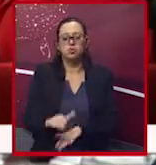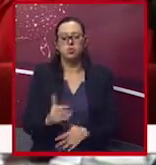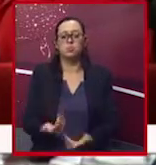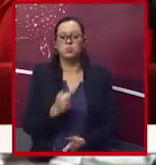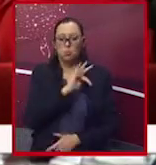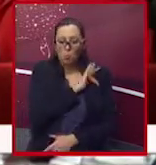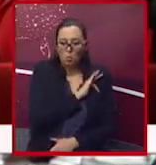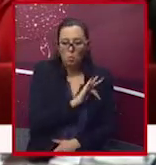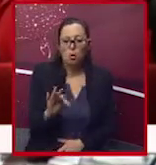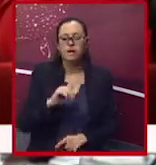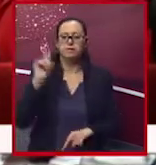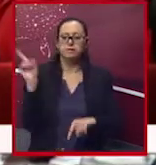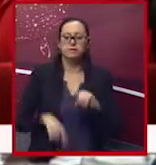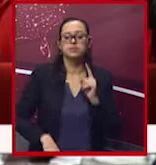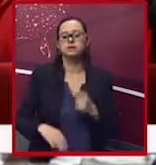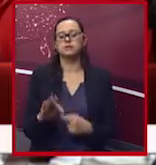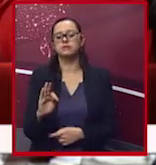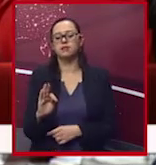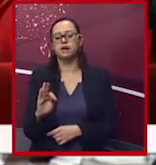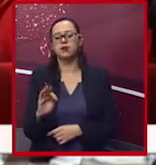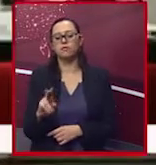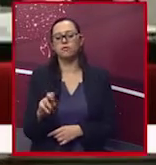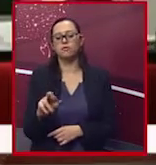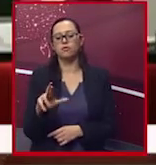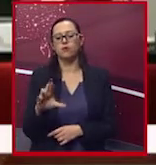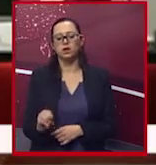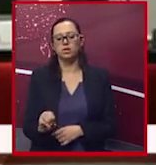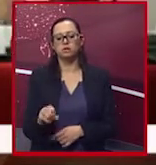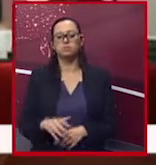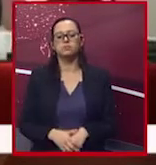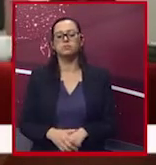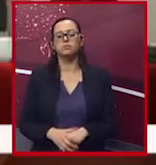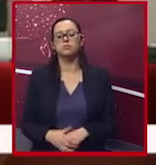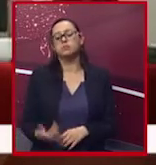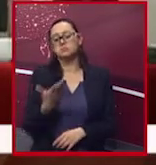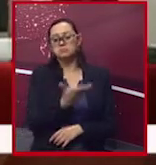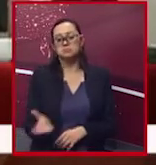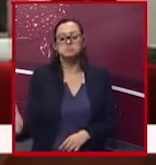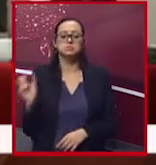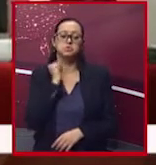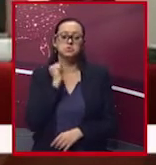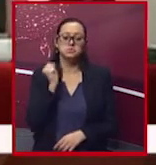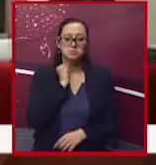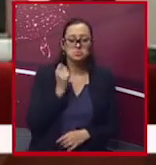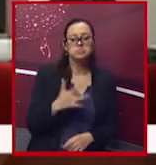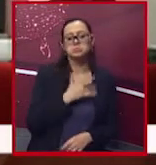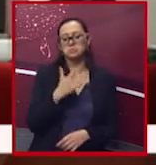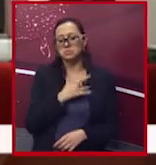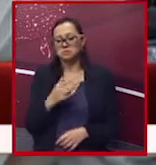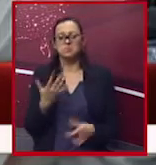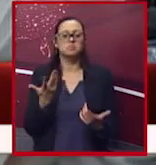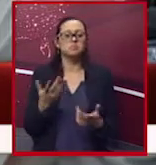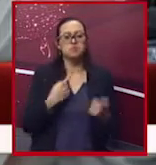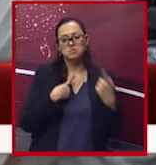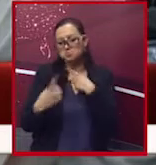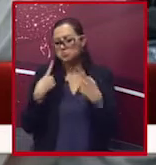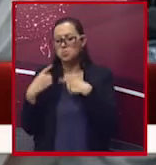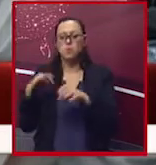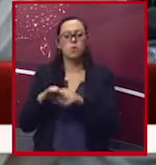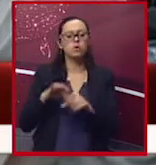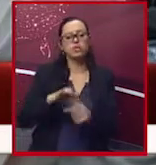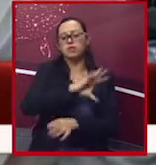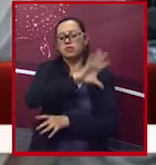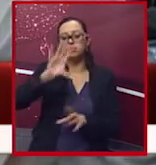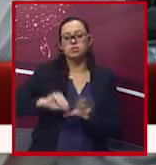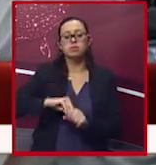procedencia y eliminación del fuero constitucional. En un primer momento, los legisladores avalaron discutir y votar en lo general y poner a consideración del